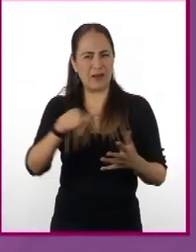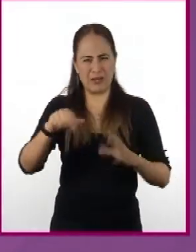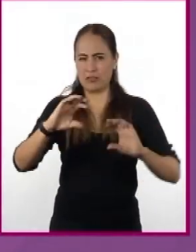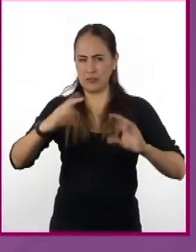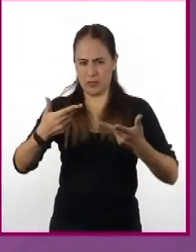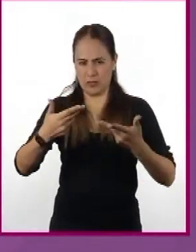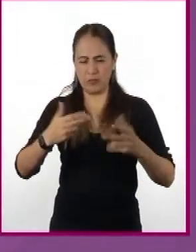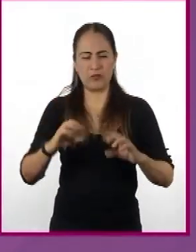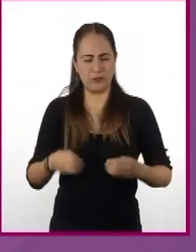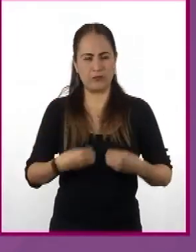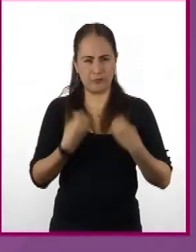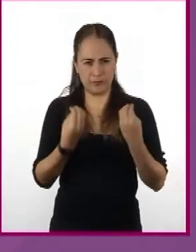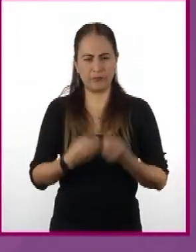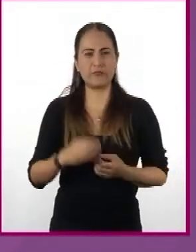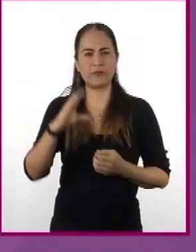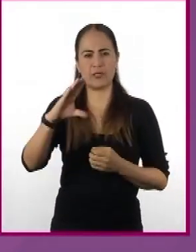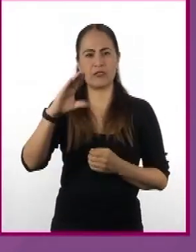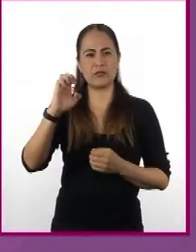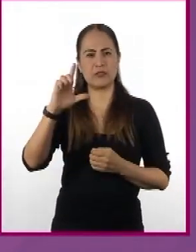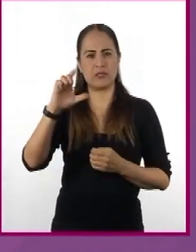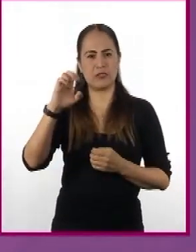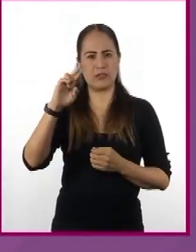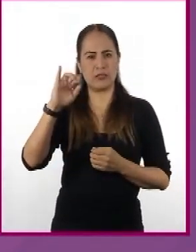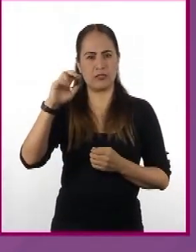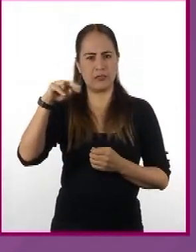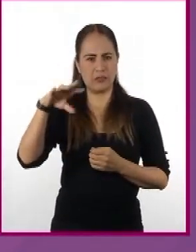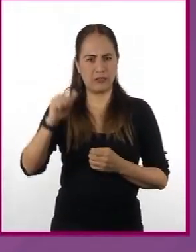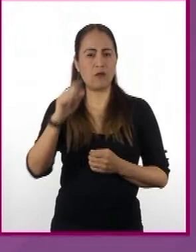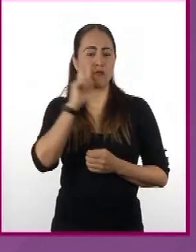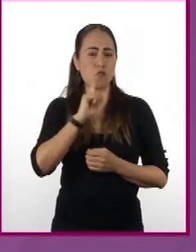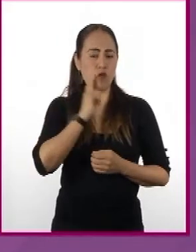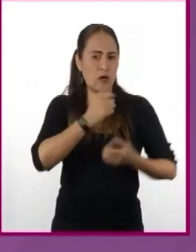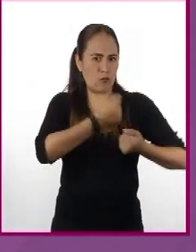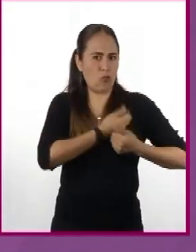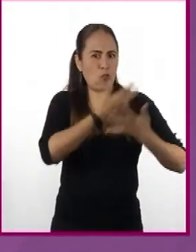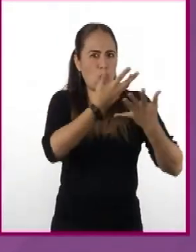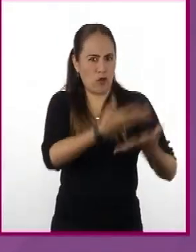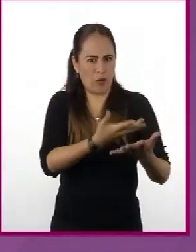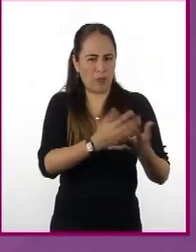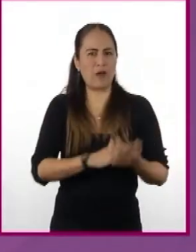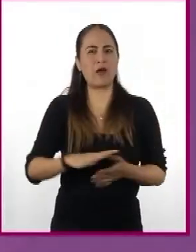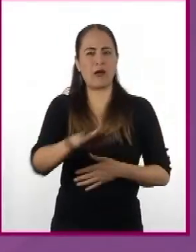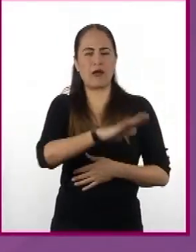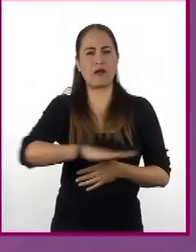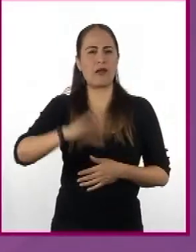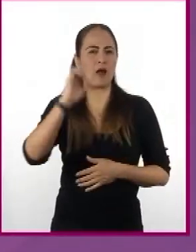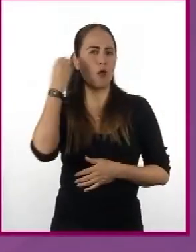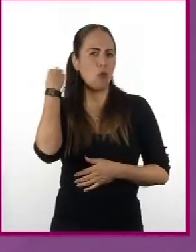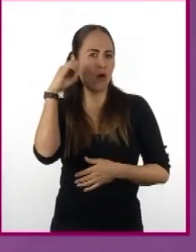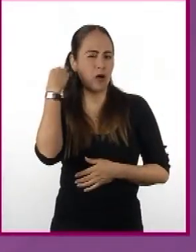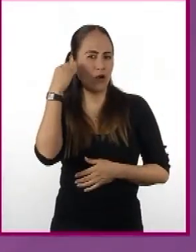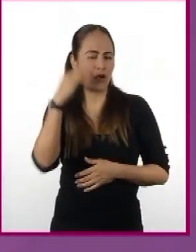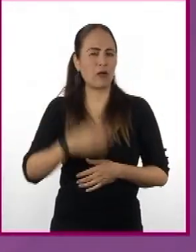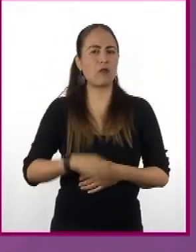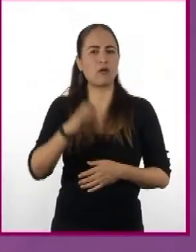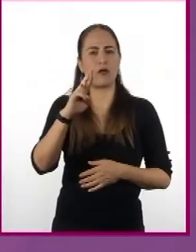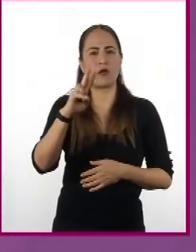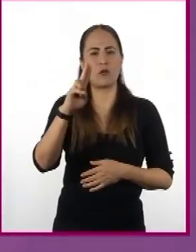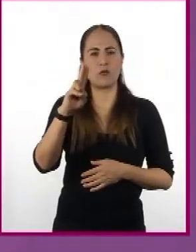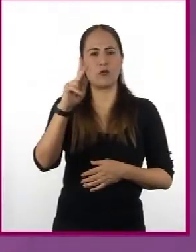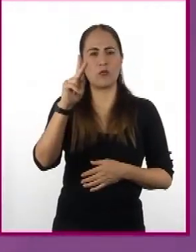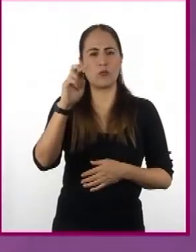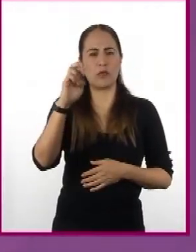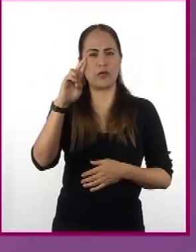Chiapas, Celerina Sánchez, poeta mixteca, Otún Sabi de Oaxaca, Ruperta